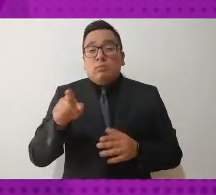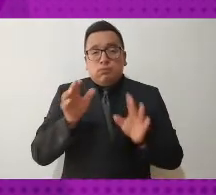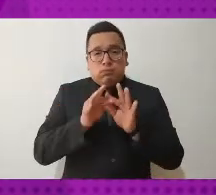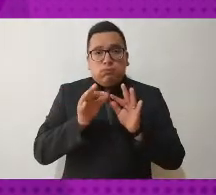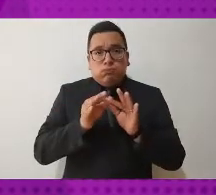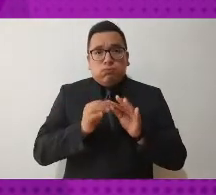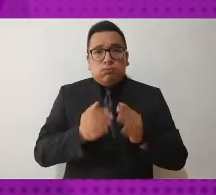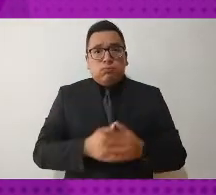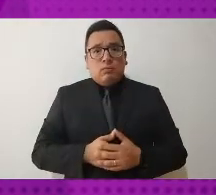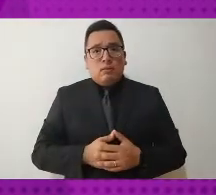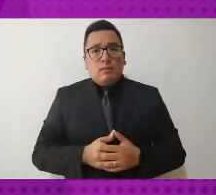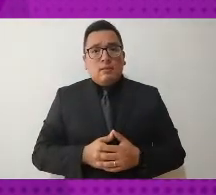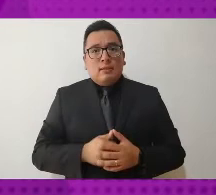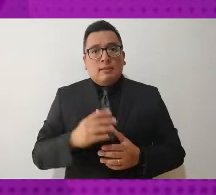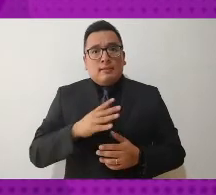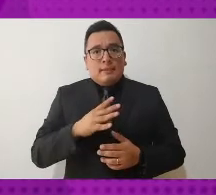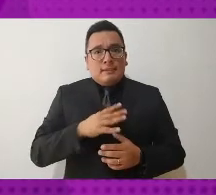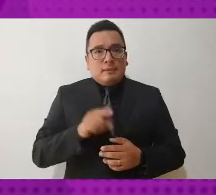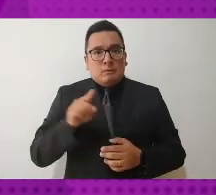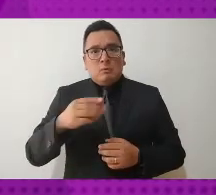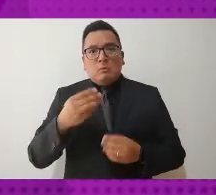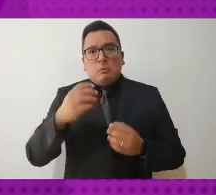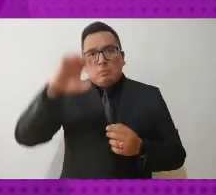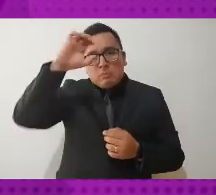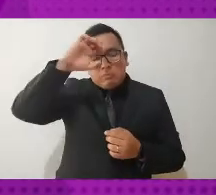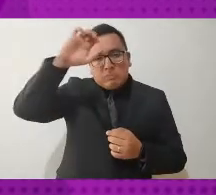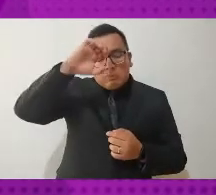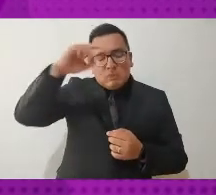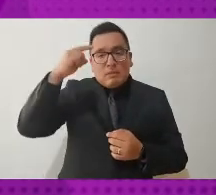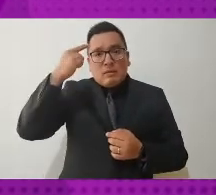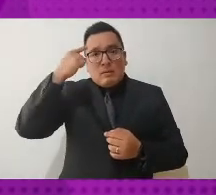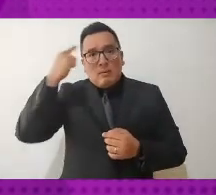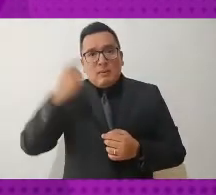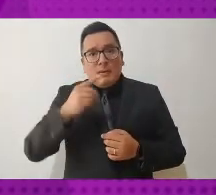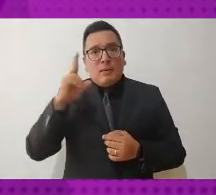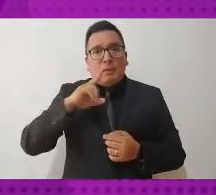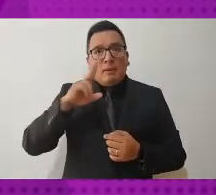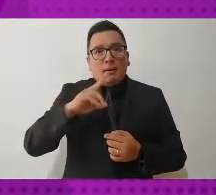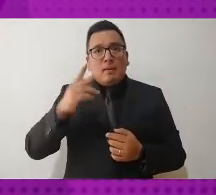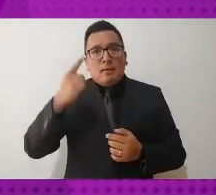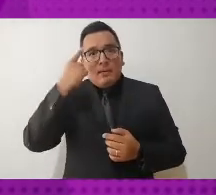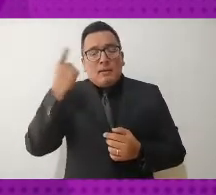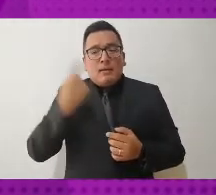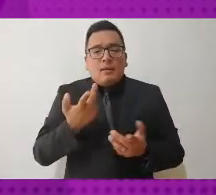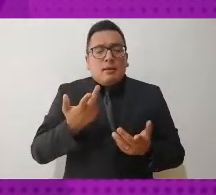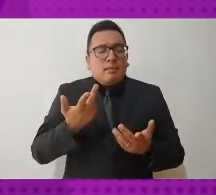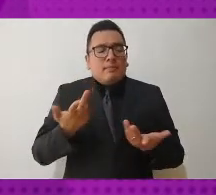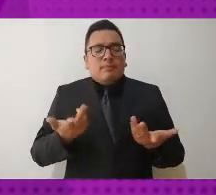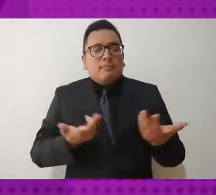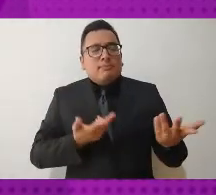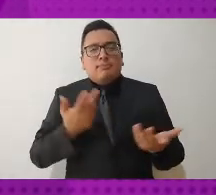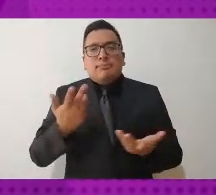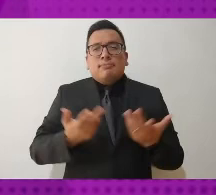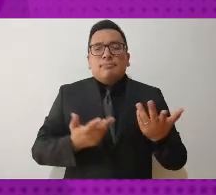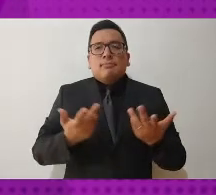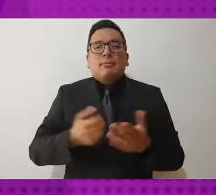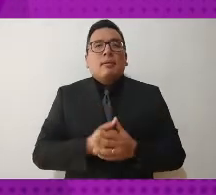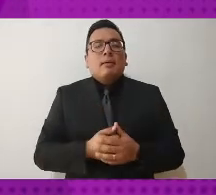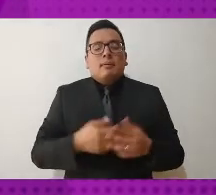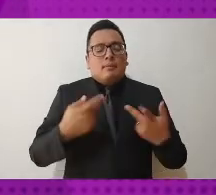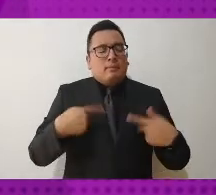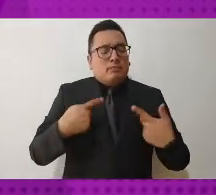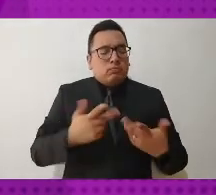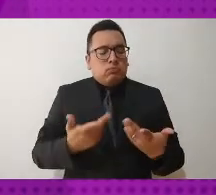comentas tú como una persona activista tienes bastante experiencia en el activismo la sociedad civil Cómo crees o